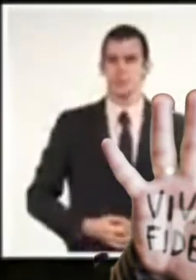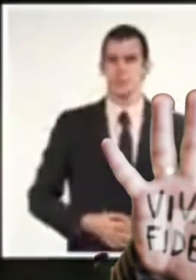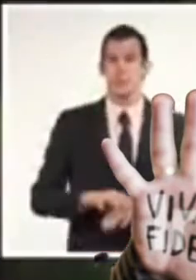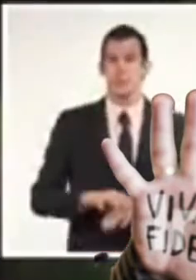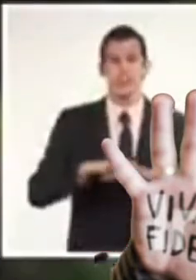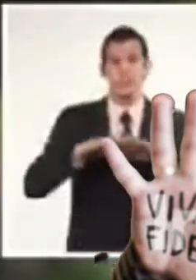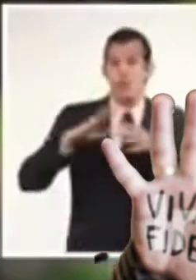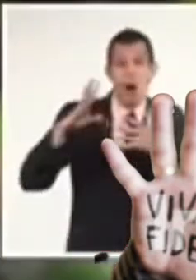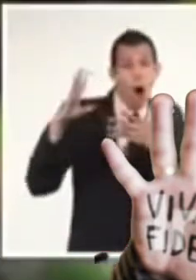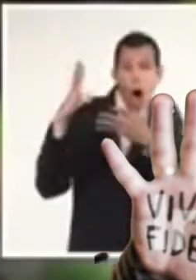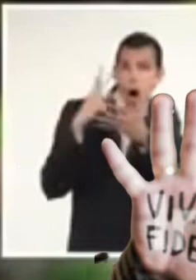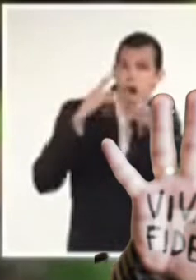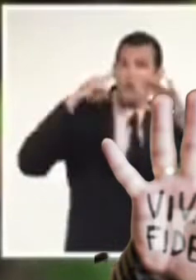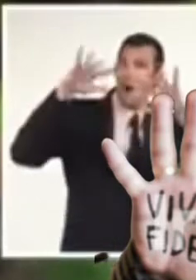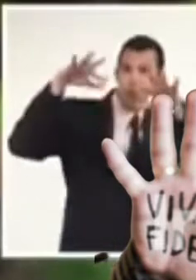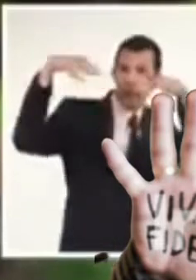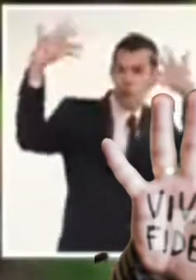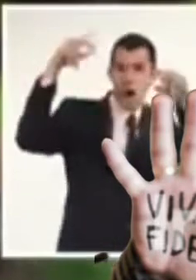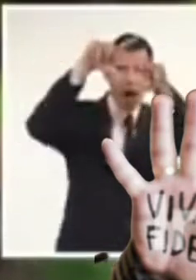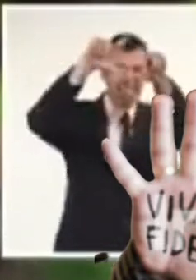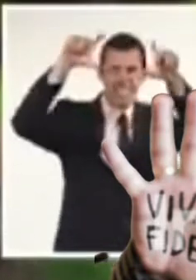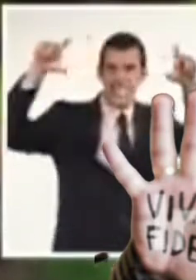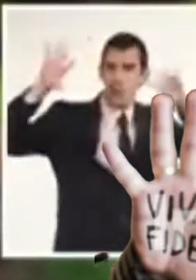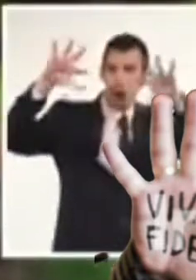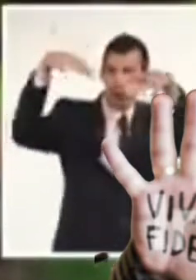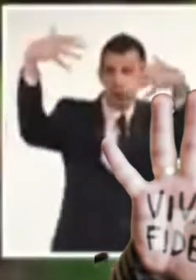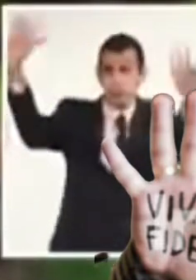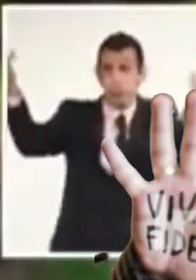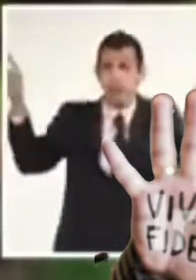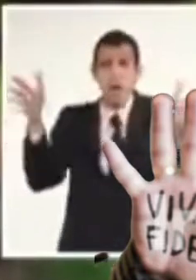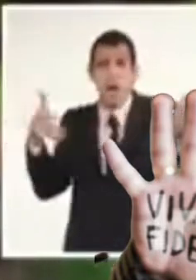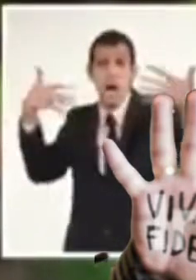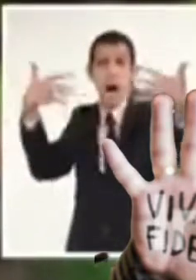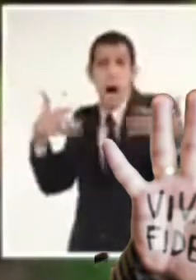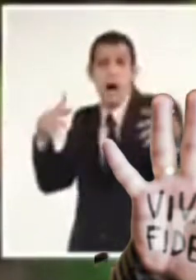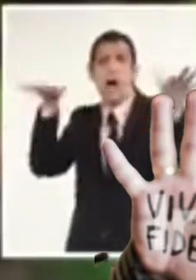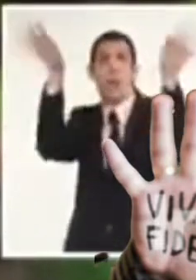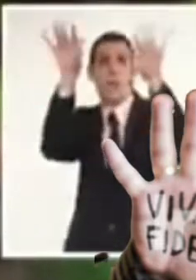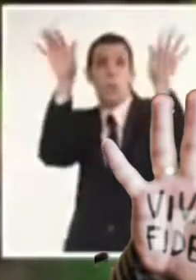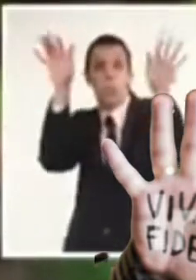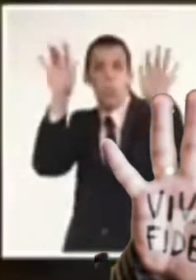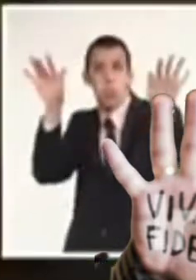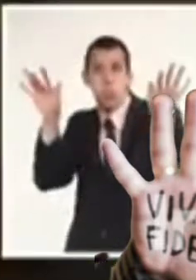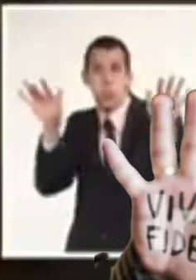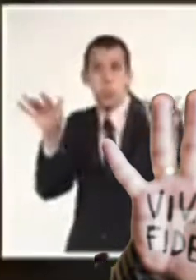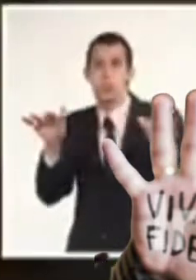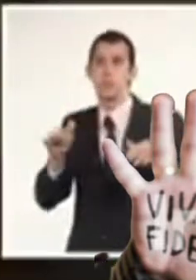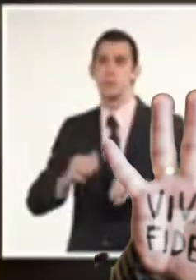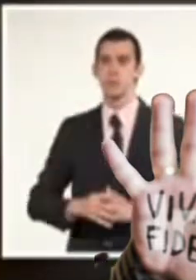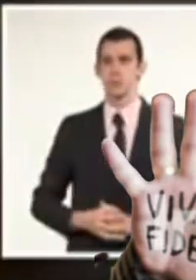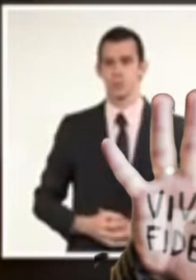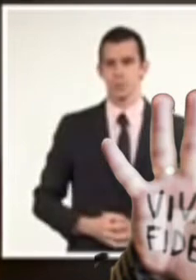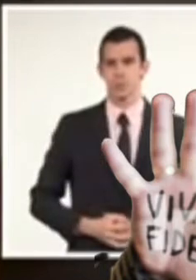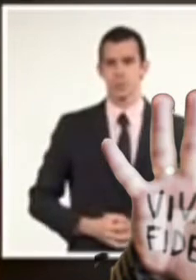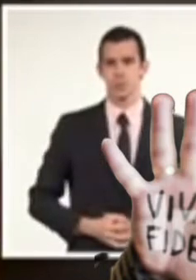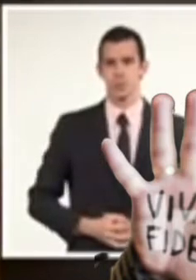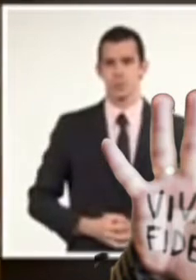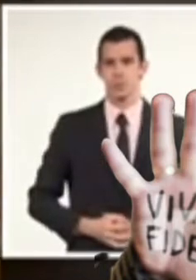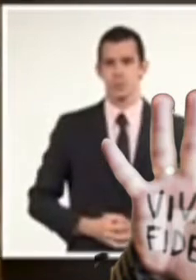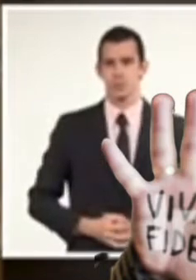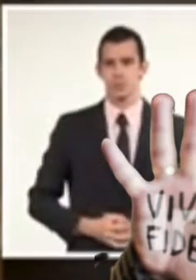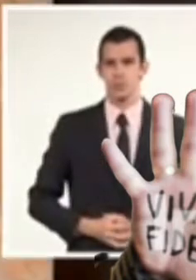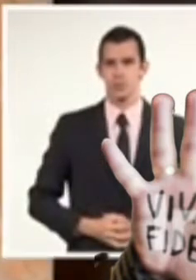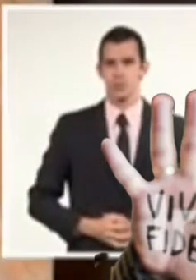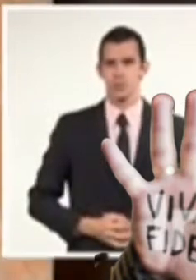se lo llevó totalmente, con vigas, con todo. Nos dejó así, sencillamente con cuatro paredes, sin nada.